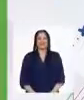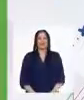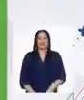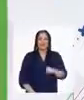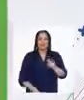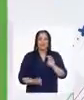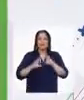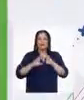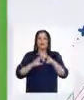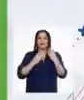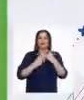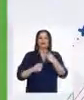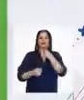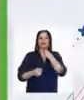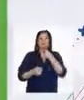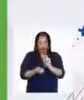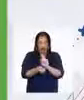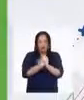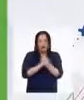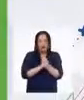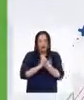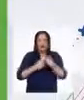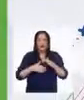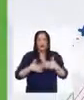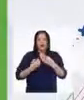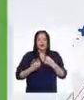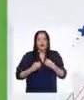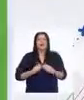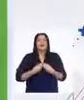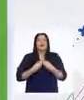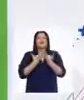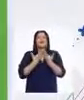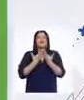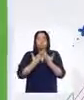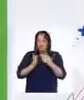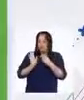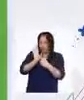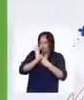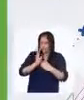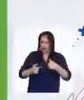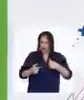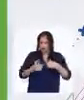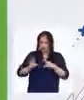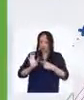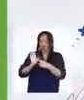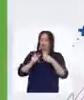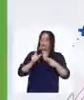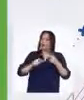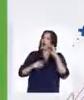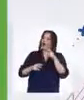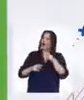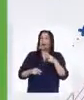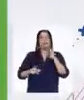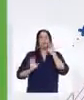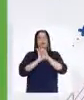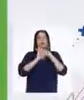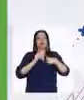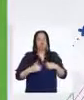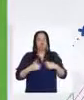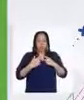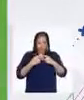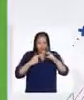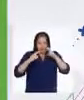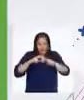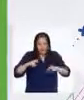es una familia que busca el cambio y poder decir a través de lo que hace. Yo, en mi caso, yo empecé a